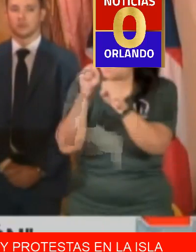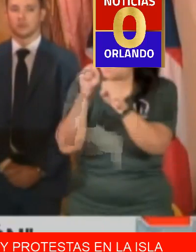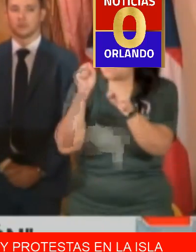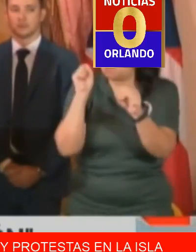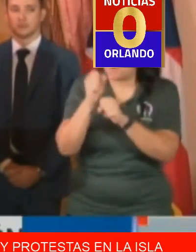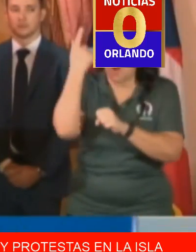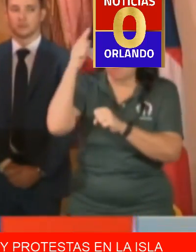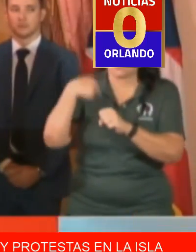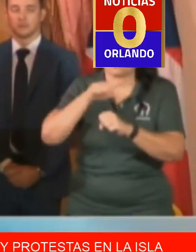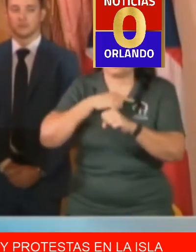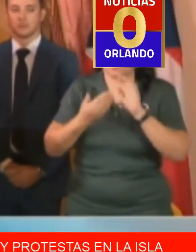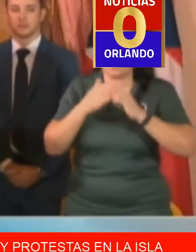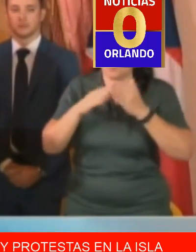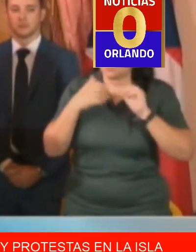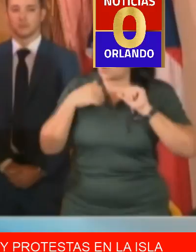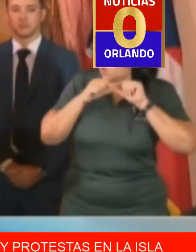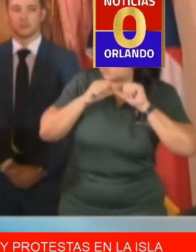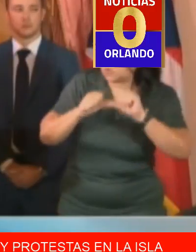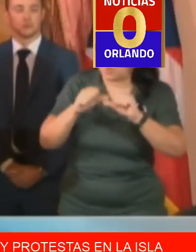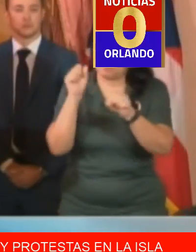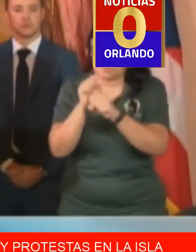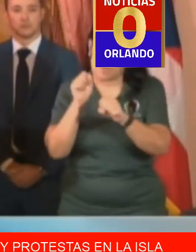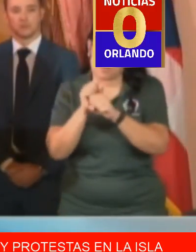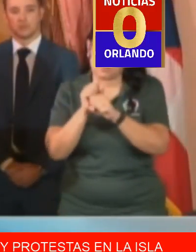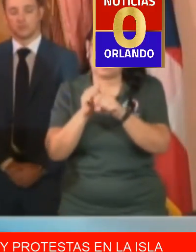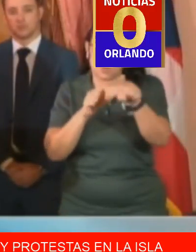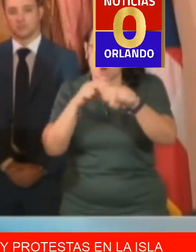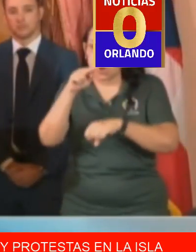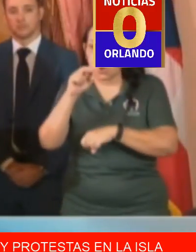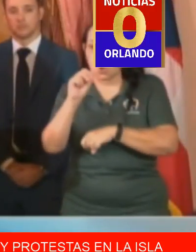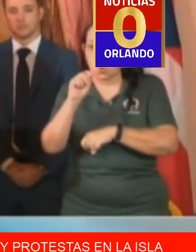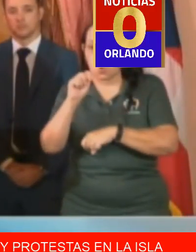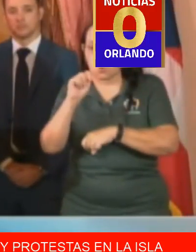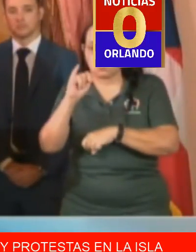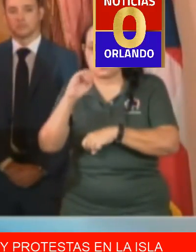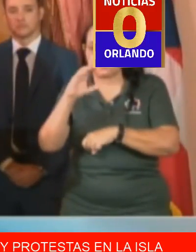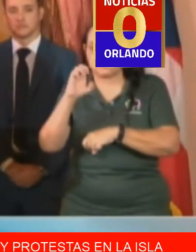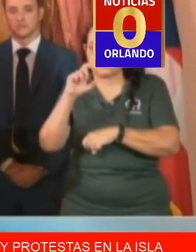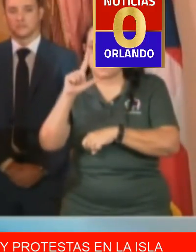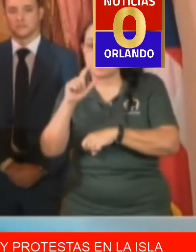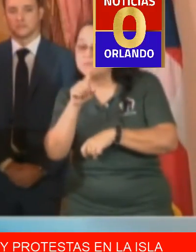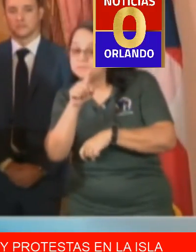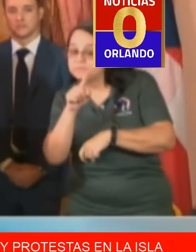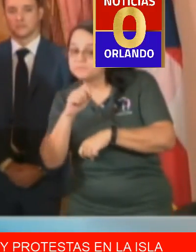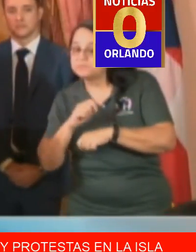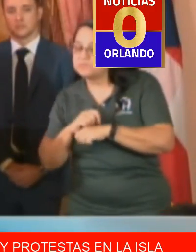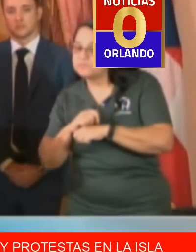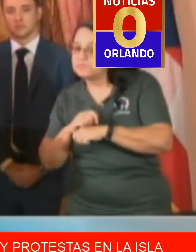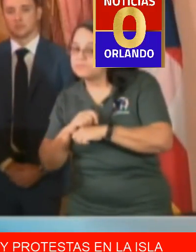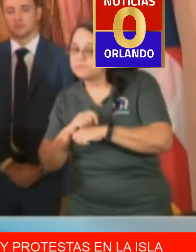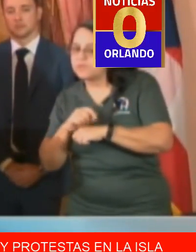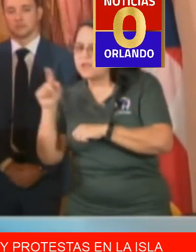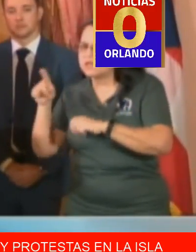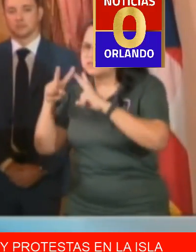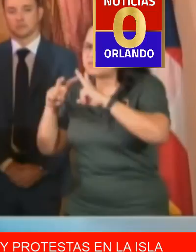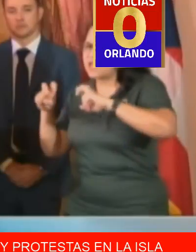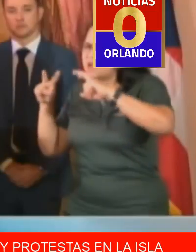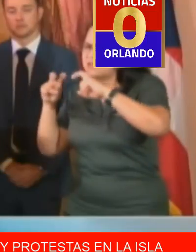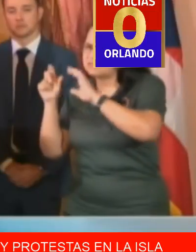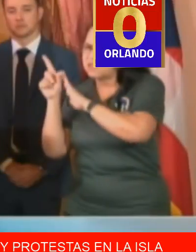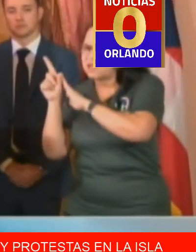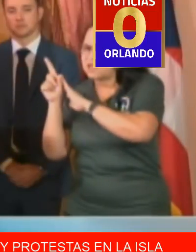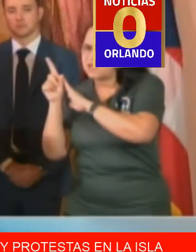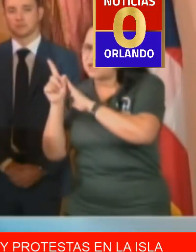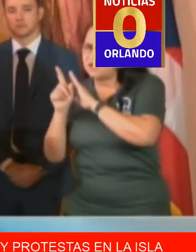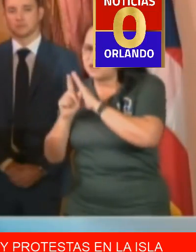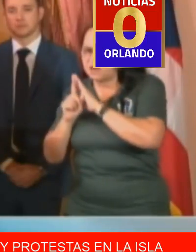por nuestro pueblo y yo voy a continuar trabajando por nuestro pueblo. Noticel. Saludos. Primero, ese análisis legal, ¿lo